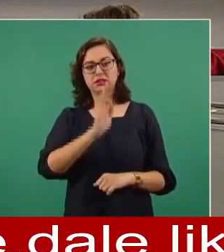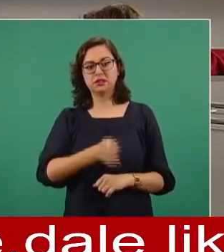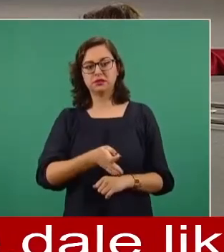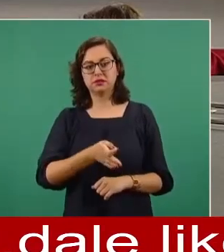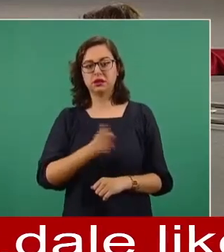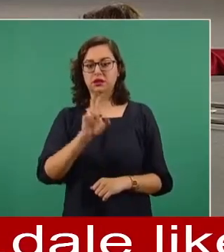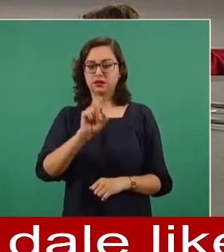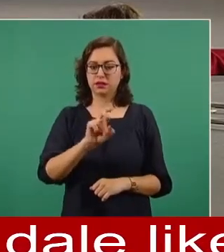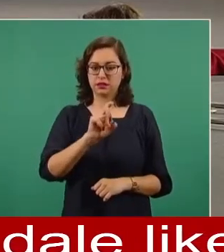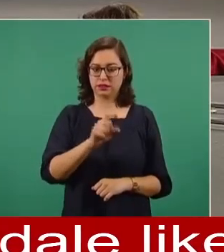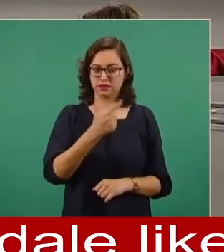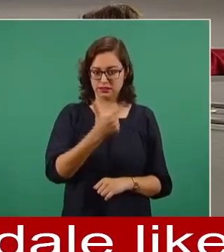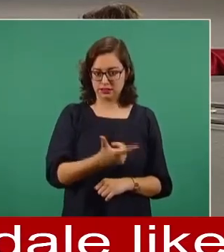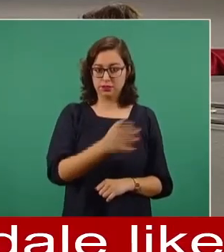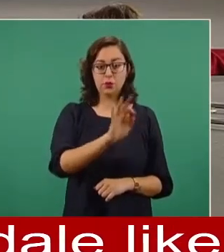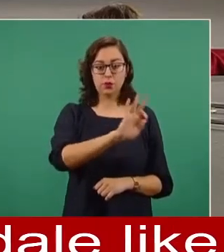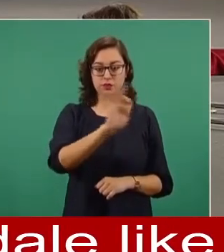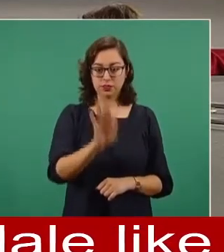37.